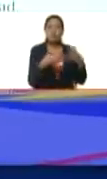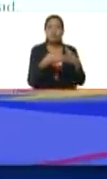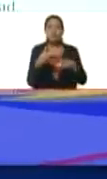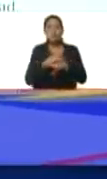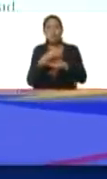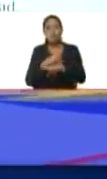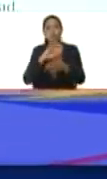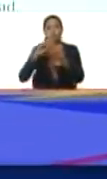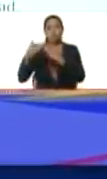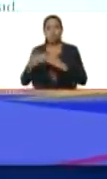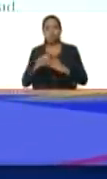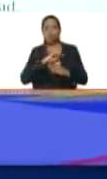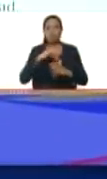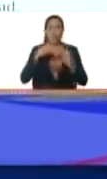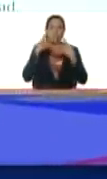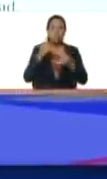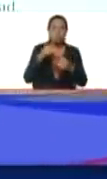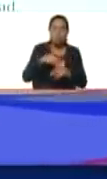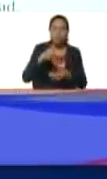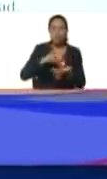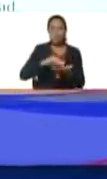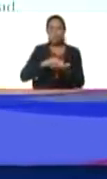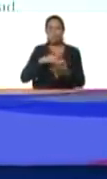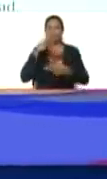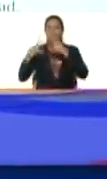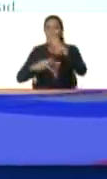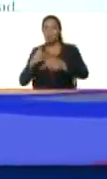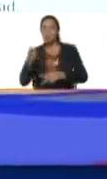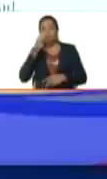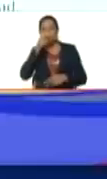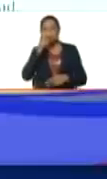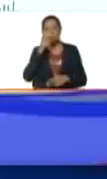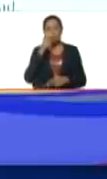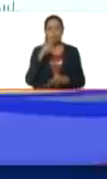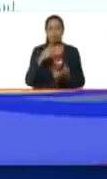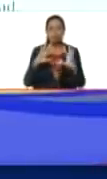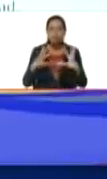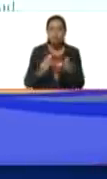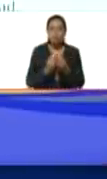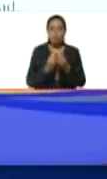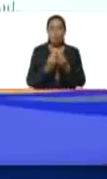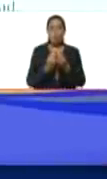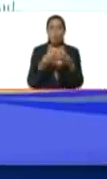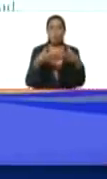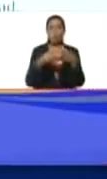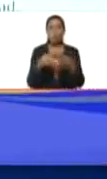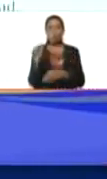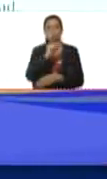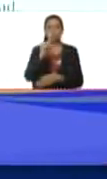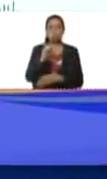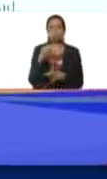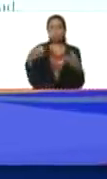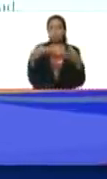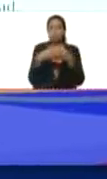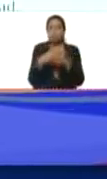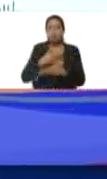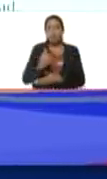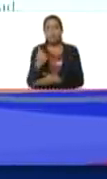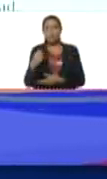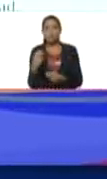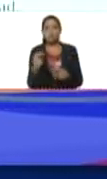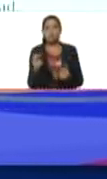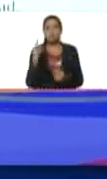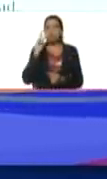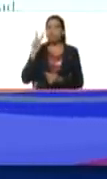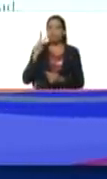comunitarios. Hemos entendido en Miranda que la política de seguridad no se resume a una patrulla y a un grupo de policías